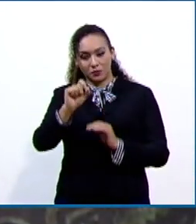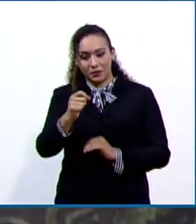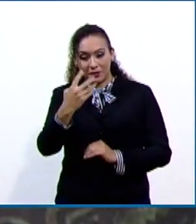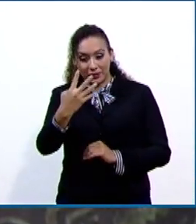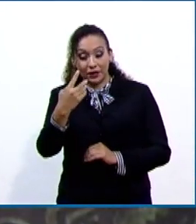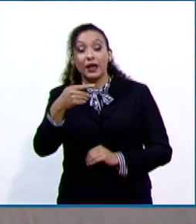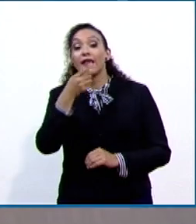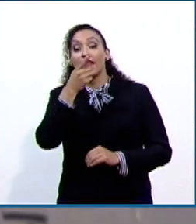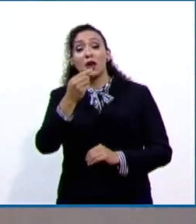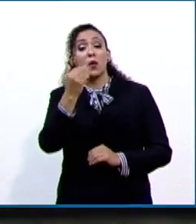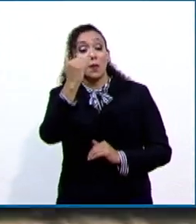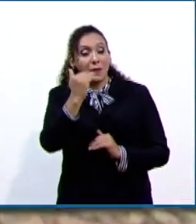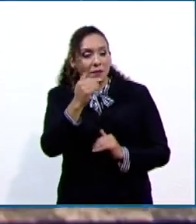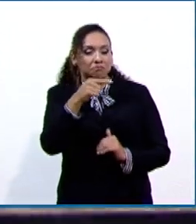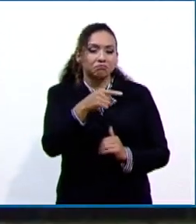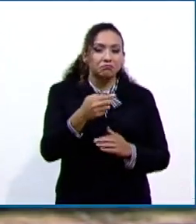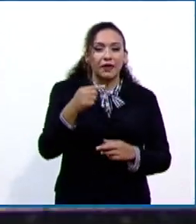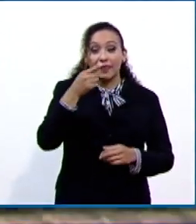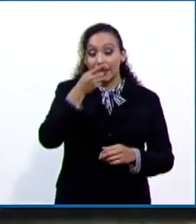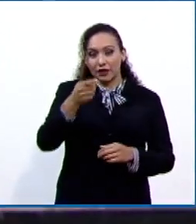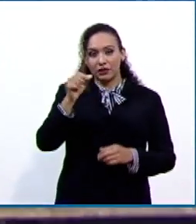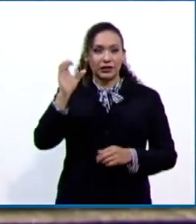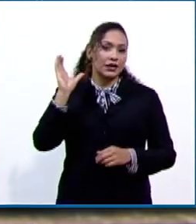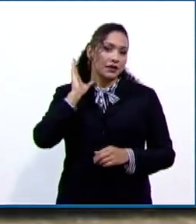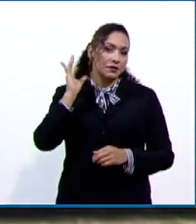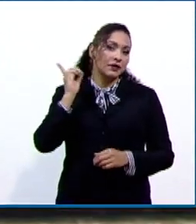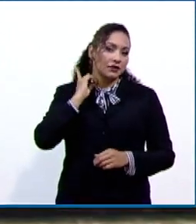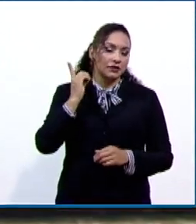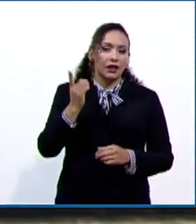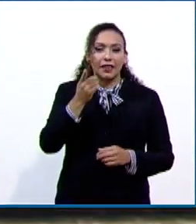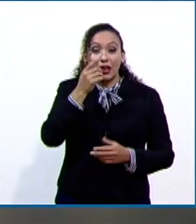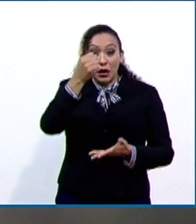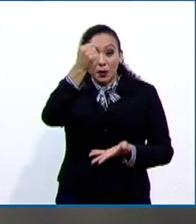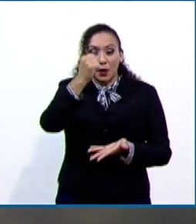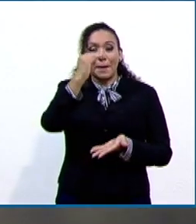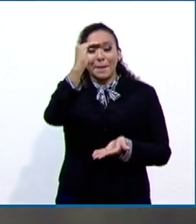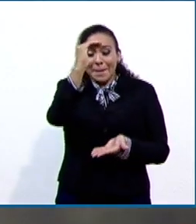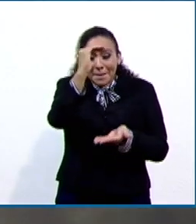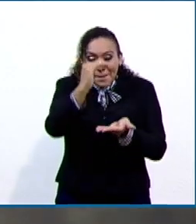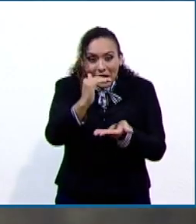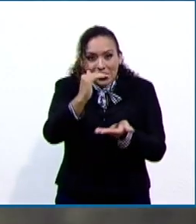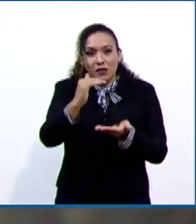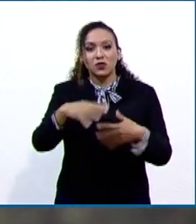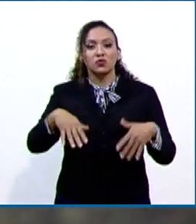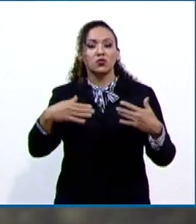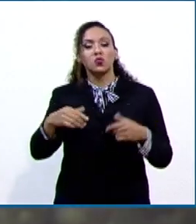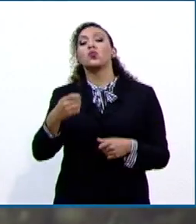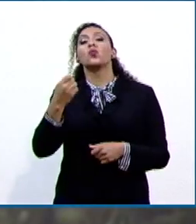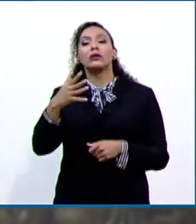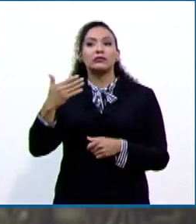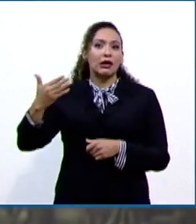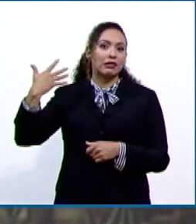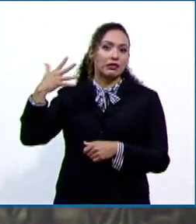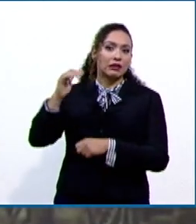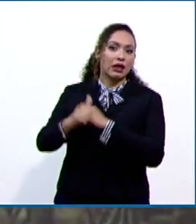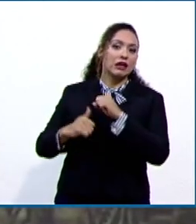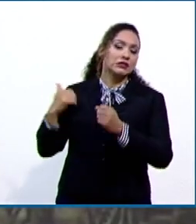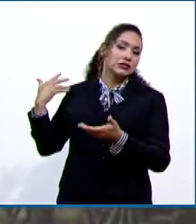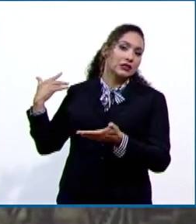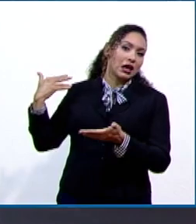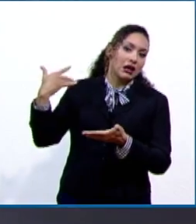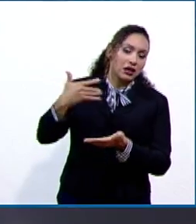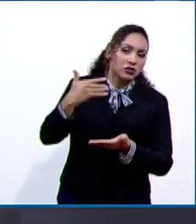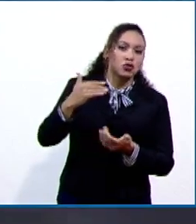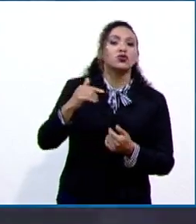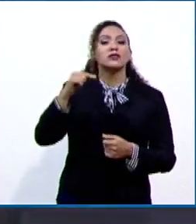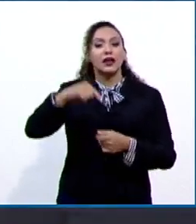Corte destacó que, para este año, la Cámara de Diputados hizo el recorte más grande de por lo menos los últimos 10 años a los recursos solicitados